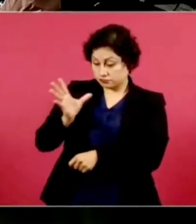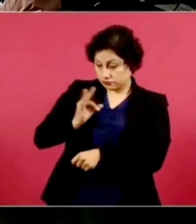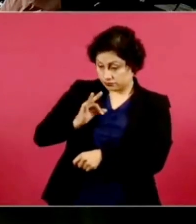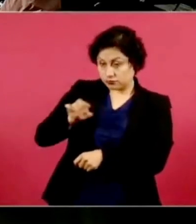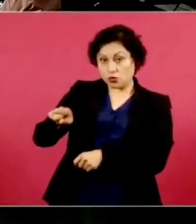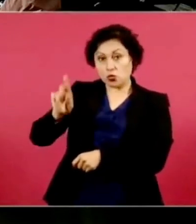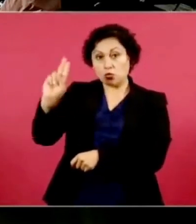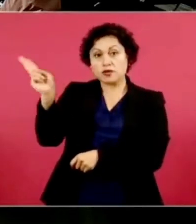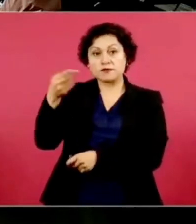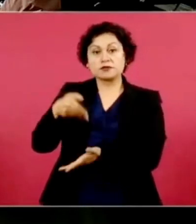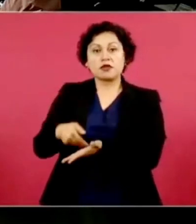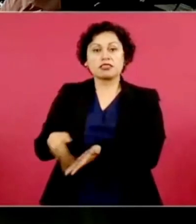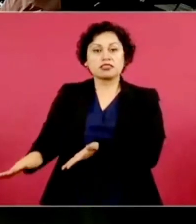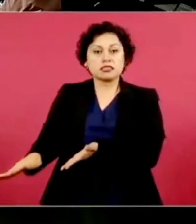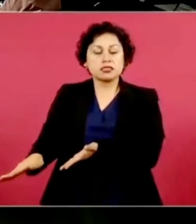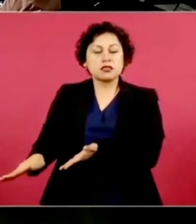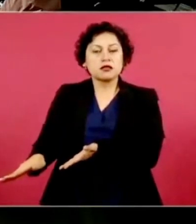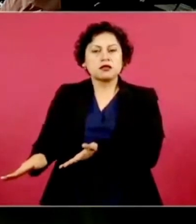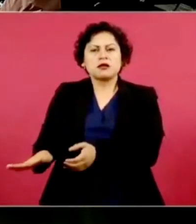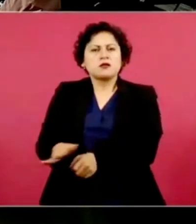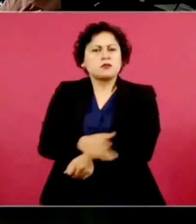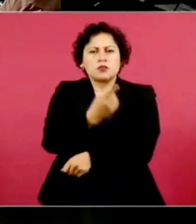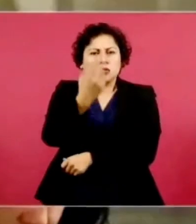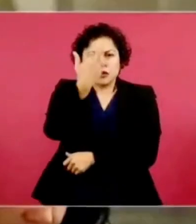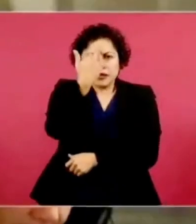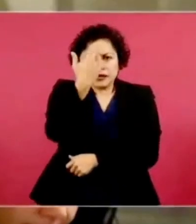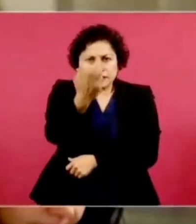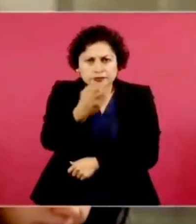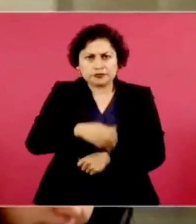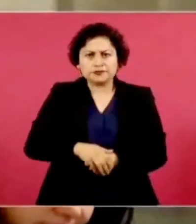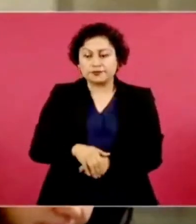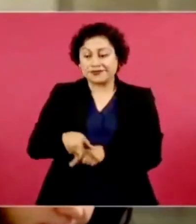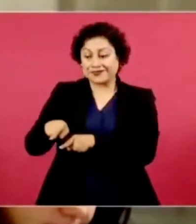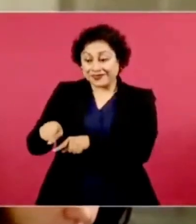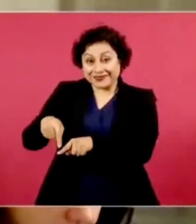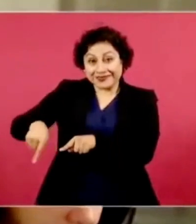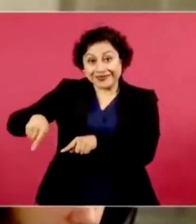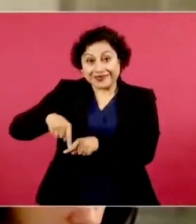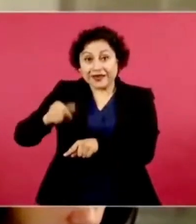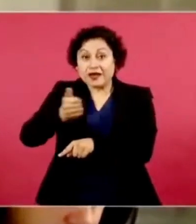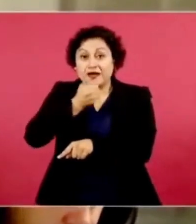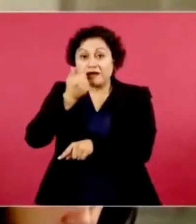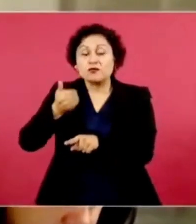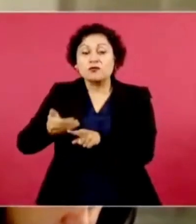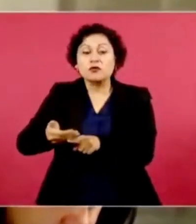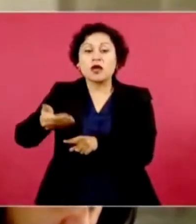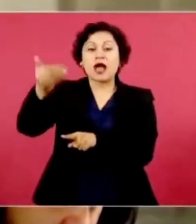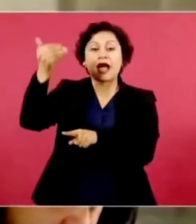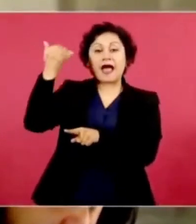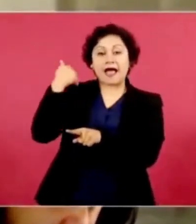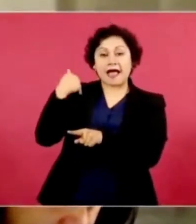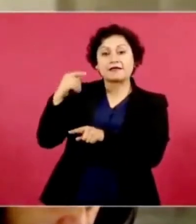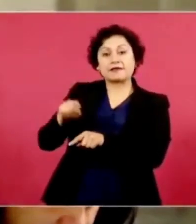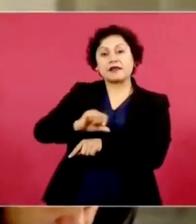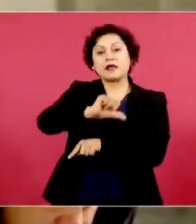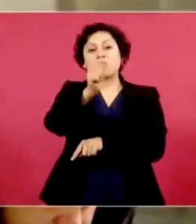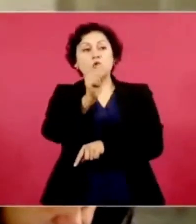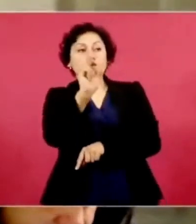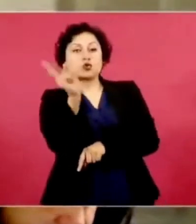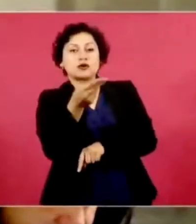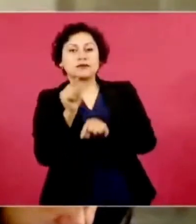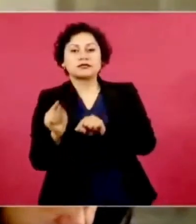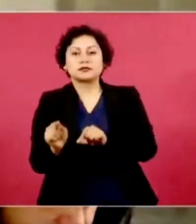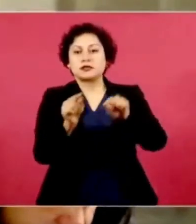la razón es porque habían estudiado en otra universidad previamente, porque tenían sus estudios